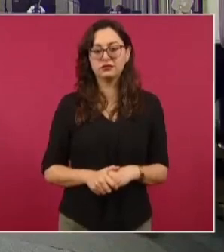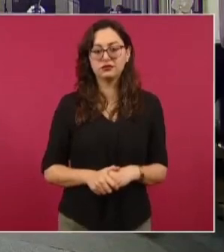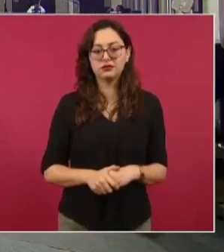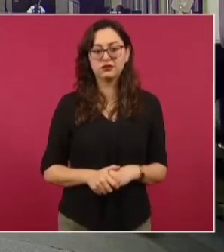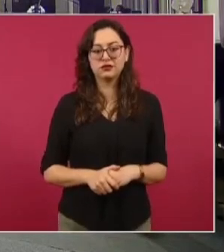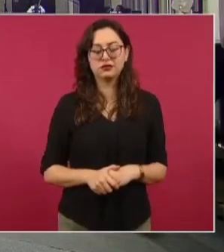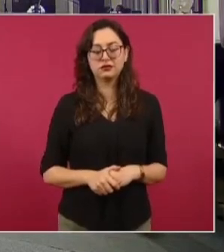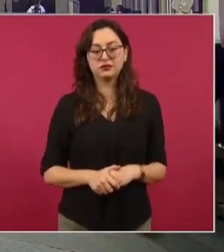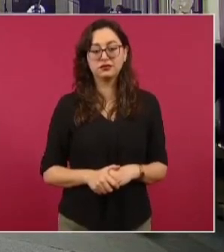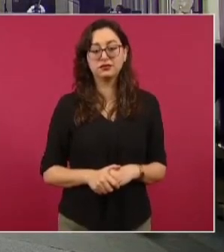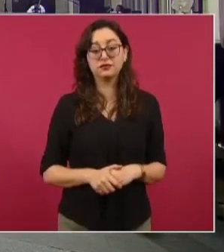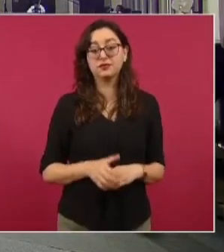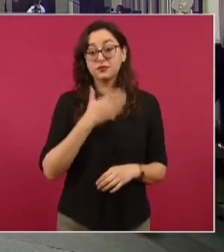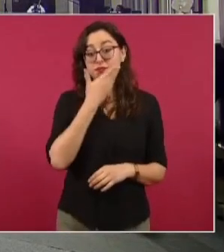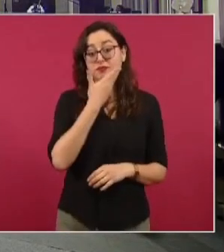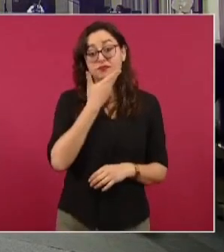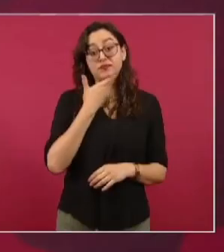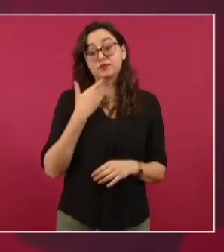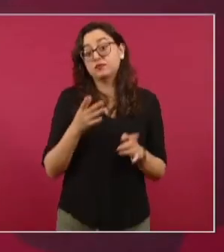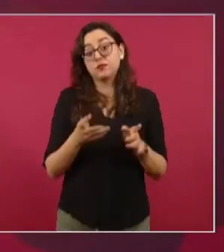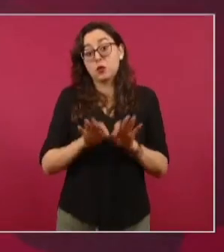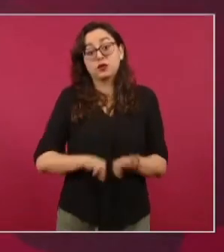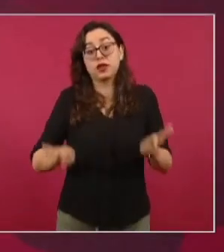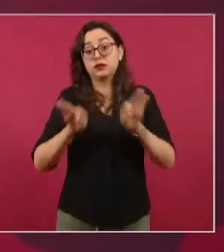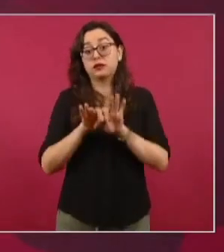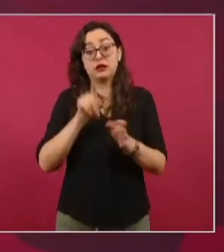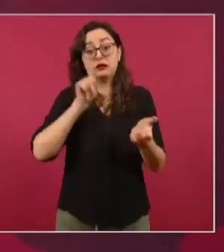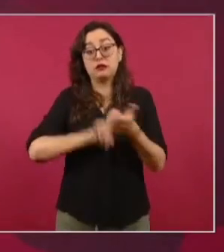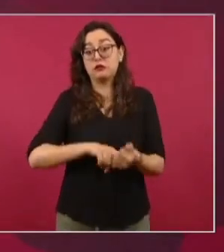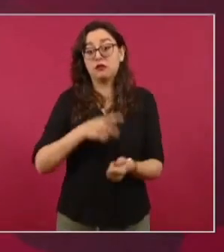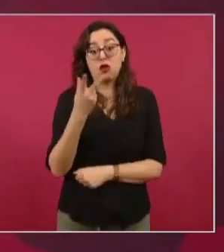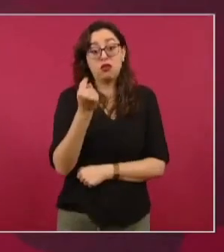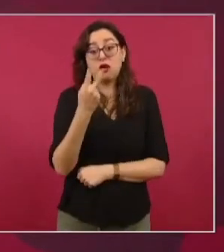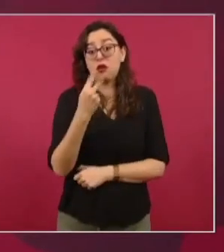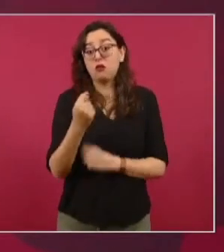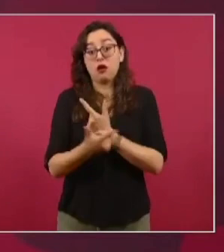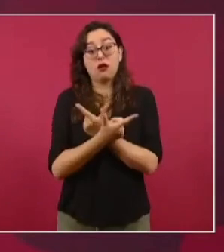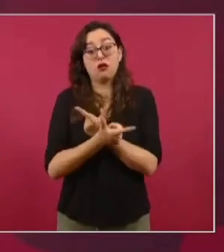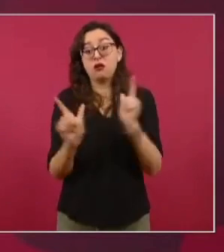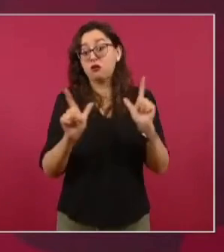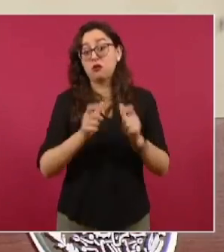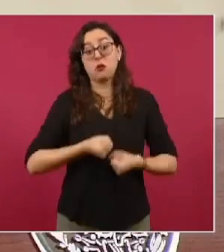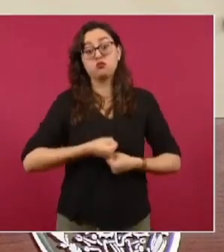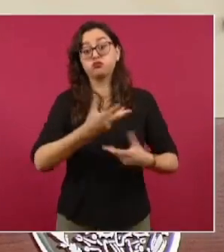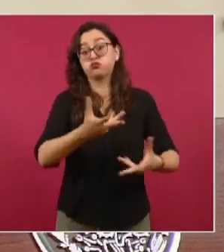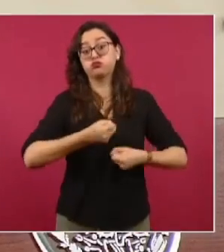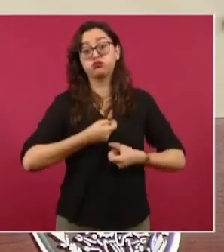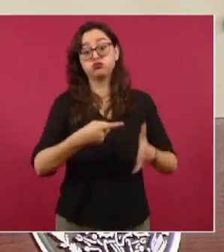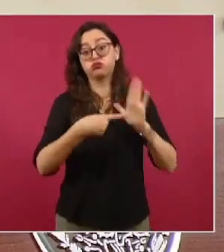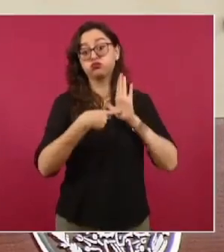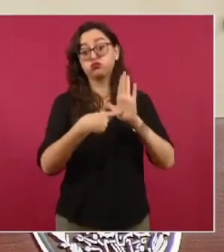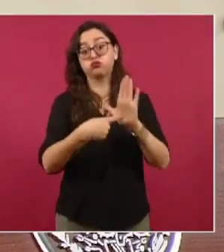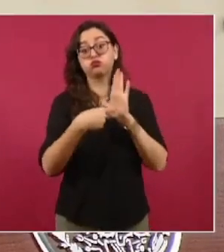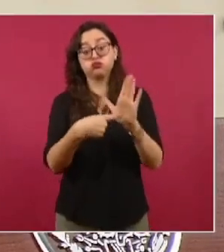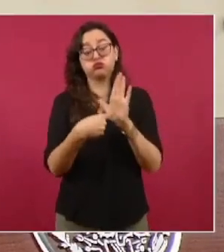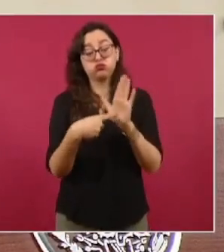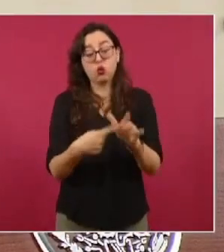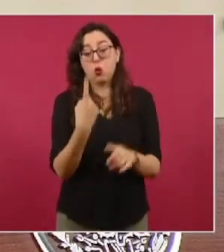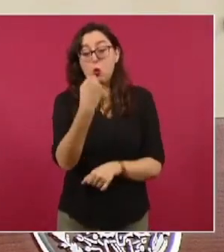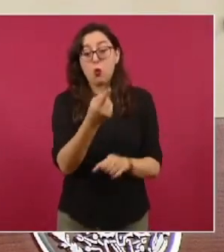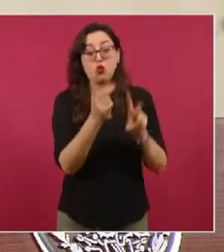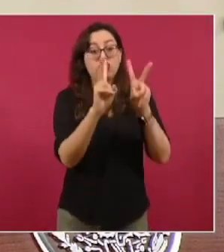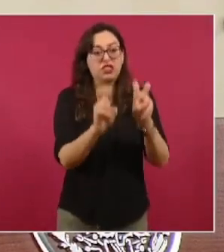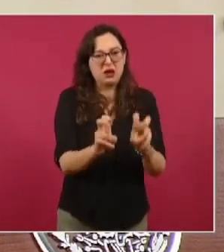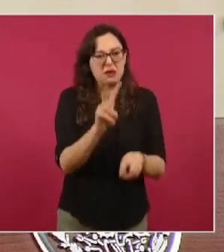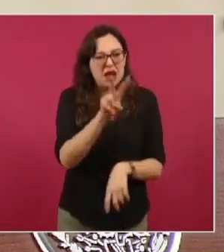que había libertad y que si no nos gustaba un canal que le cambiáramos a